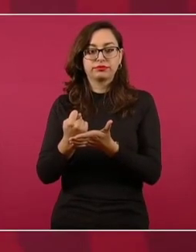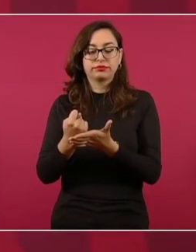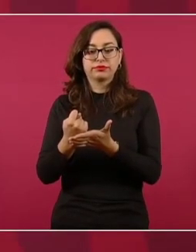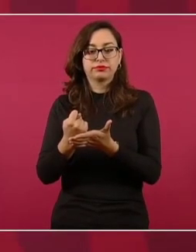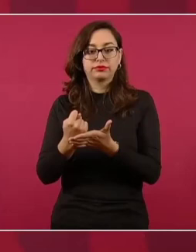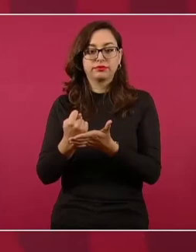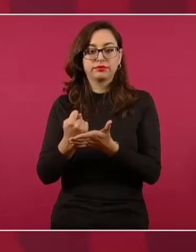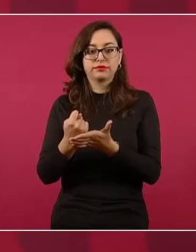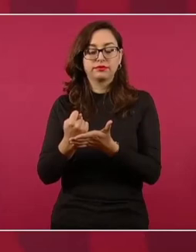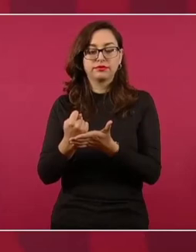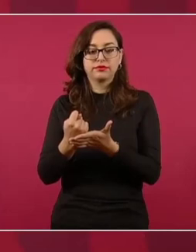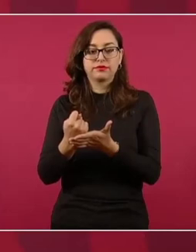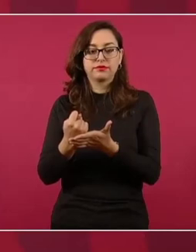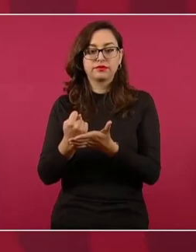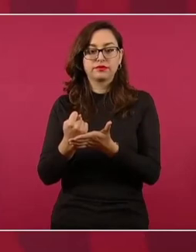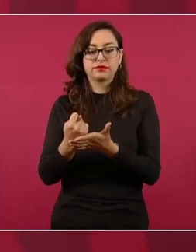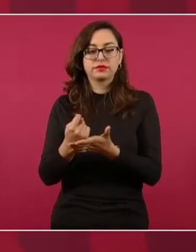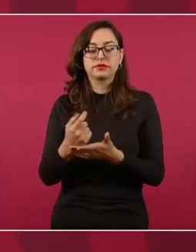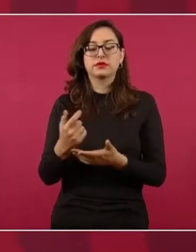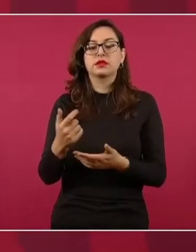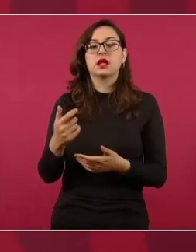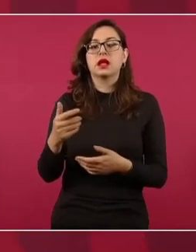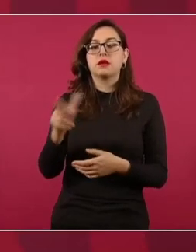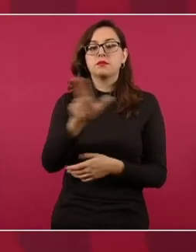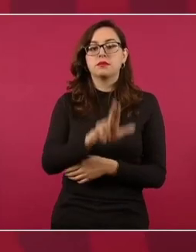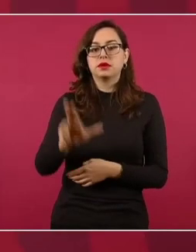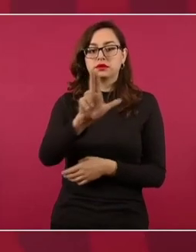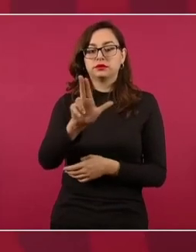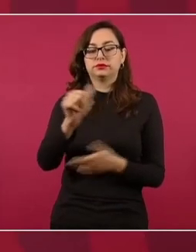el martes en Ciudad Victoria,